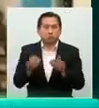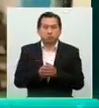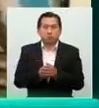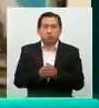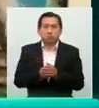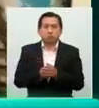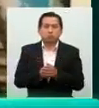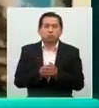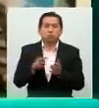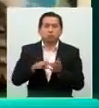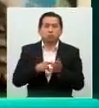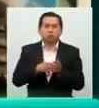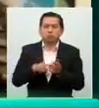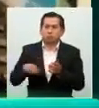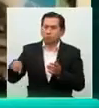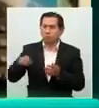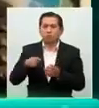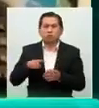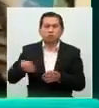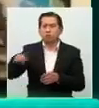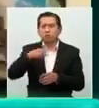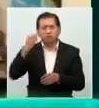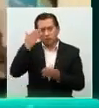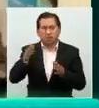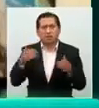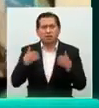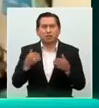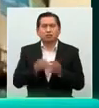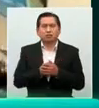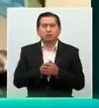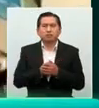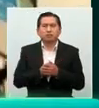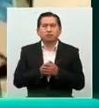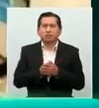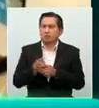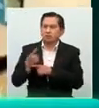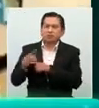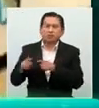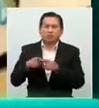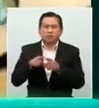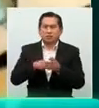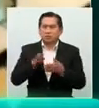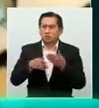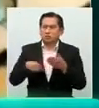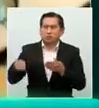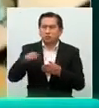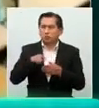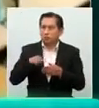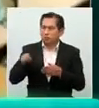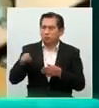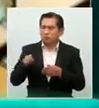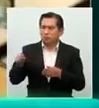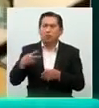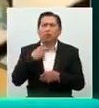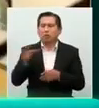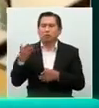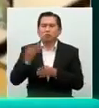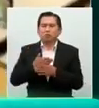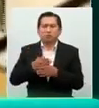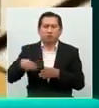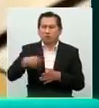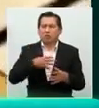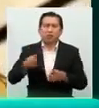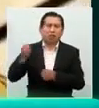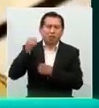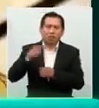Por la situación que ustedes ya tienen conocimiento, y por todos los movimientos, se han visto perjudicados, se han